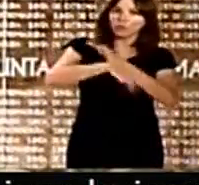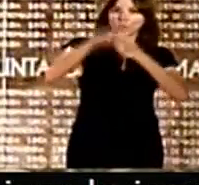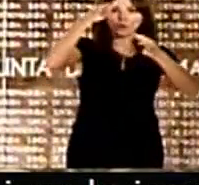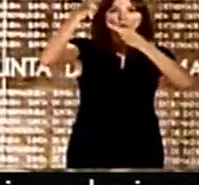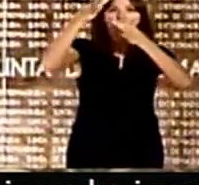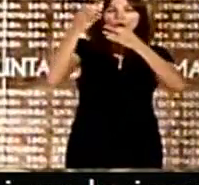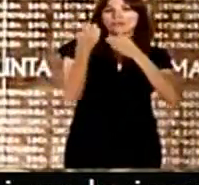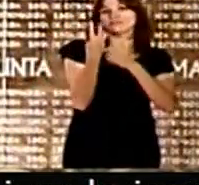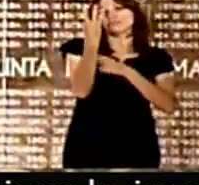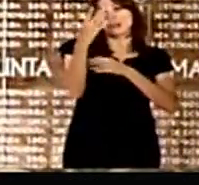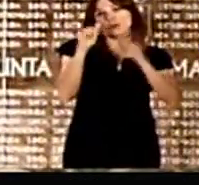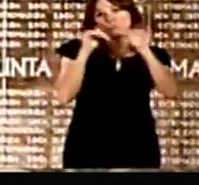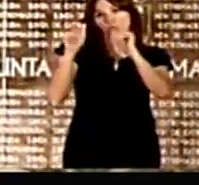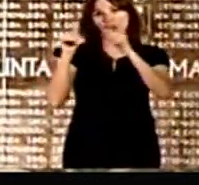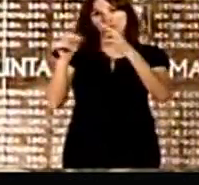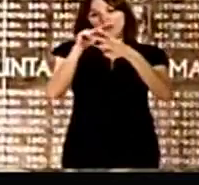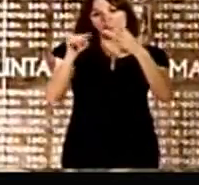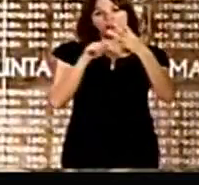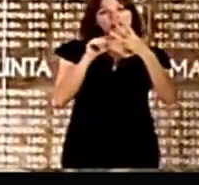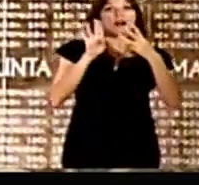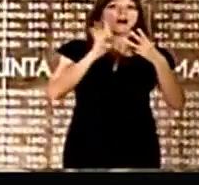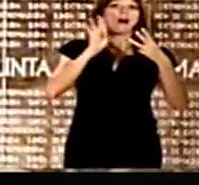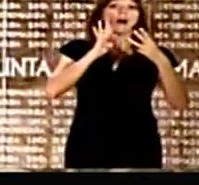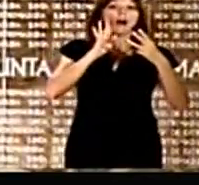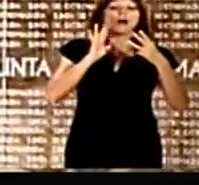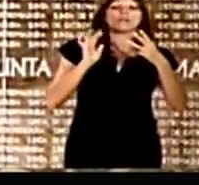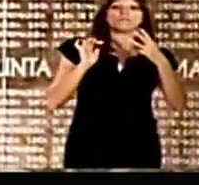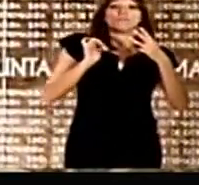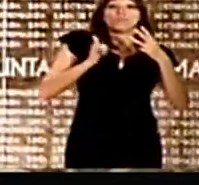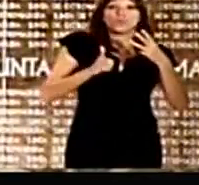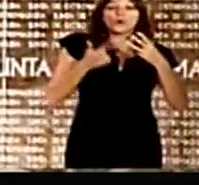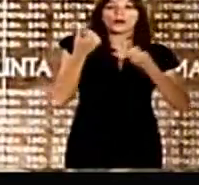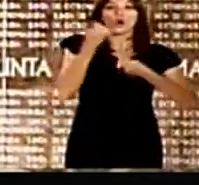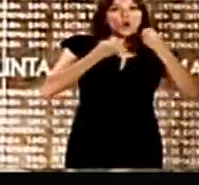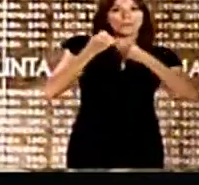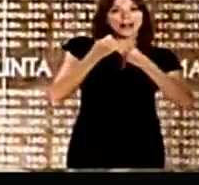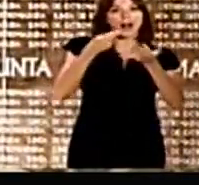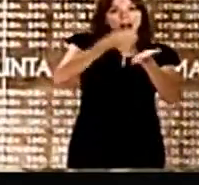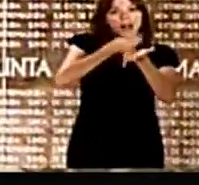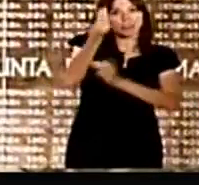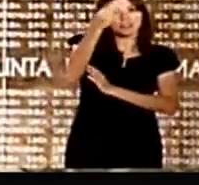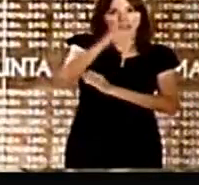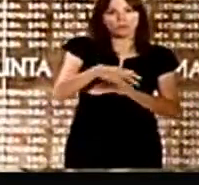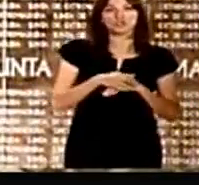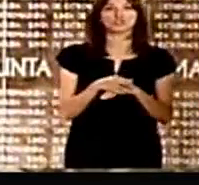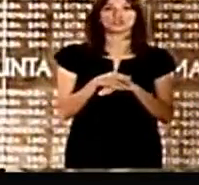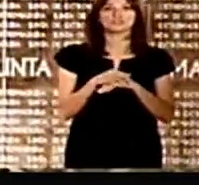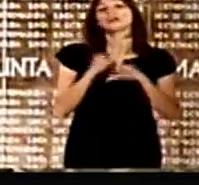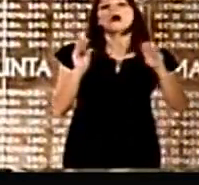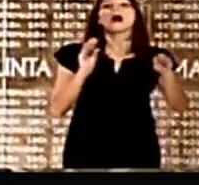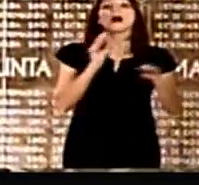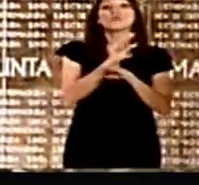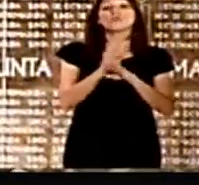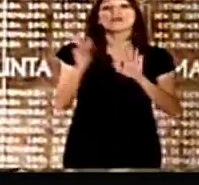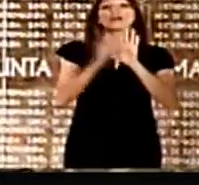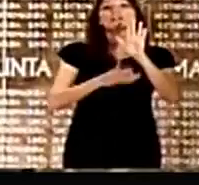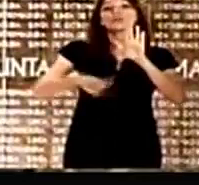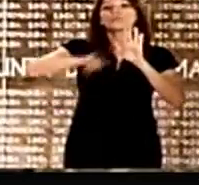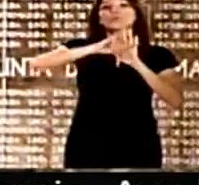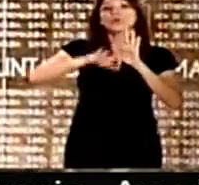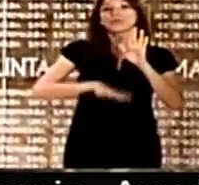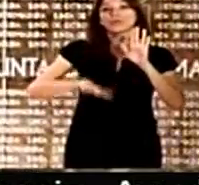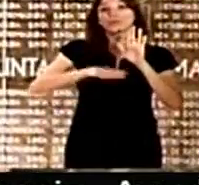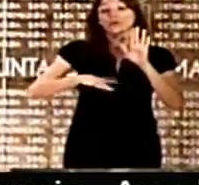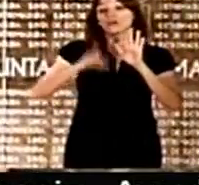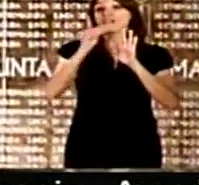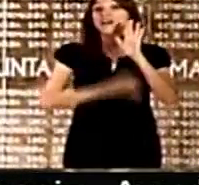convocatorias, empezando por la que tiene que ver con la economía y con los incentivos. Convocamos ayudas acogidas al decreto que establece